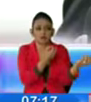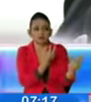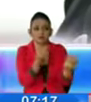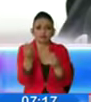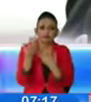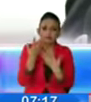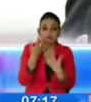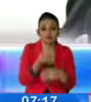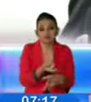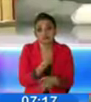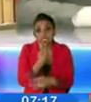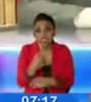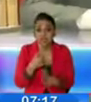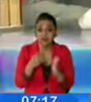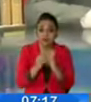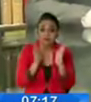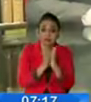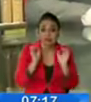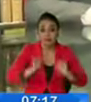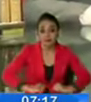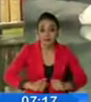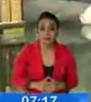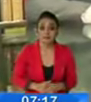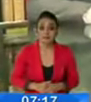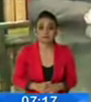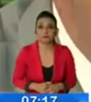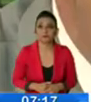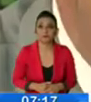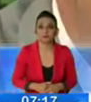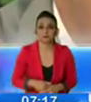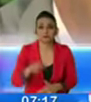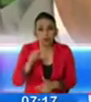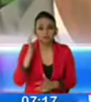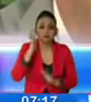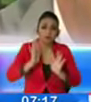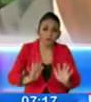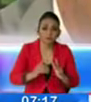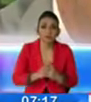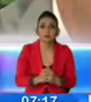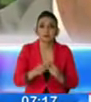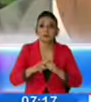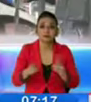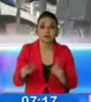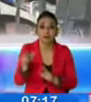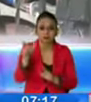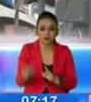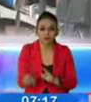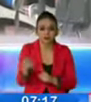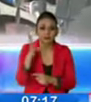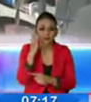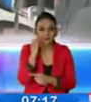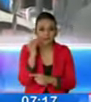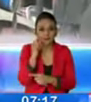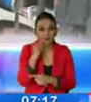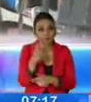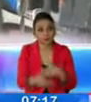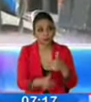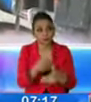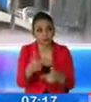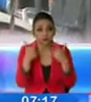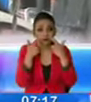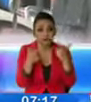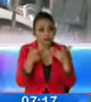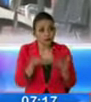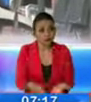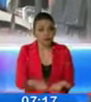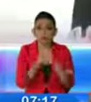recomienda mi vinculación. Sin embargo, para el constitucionalista Rafael Ollarte, el procedimiento emprendido por la fiscal Salazar está respaldado